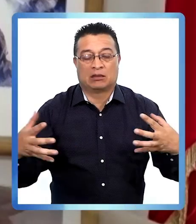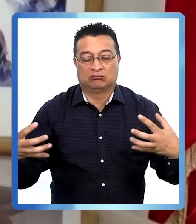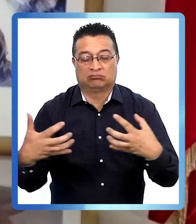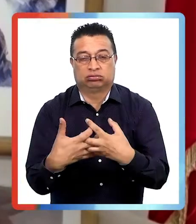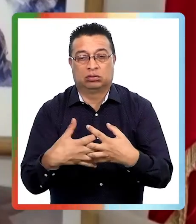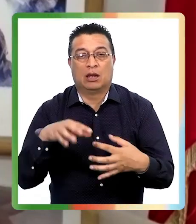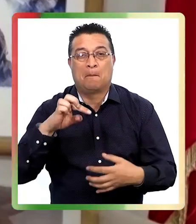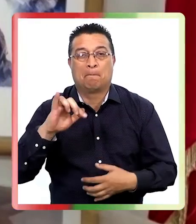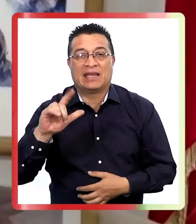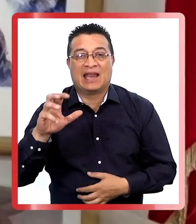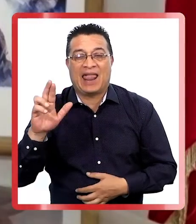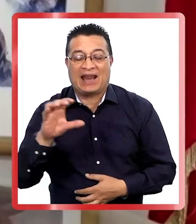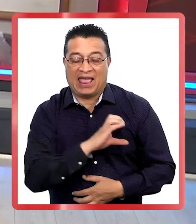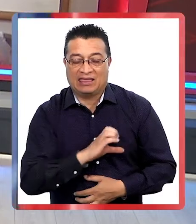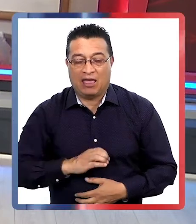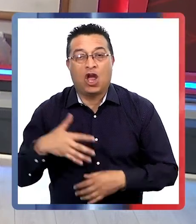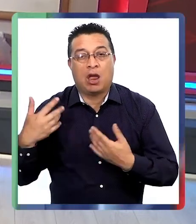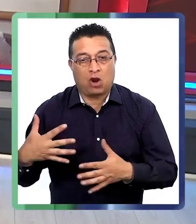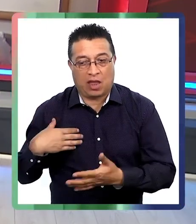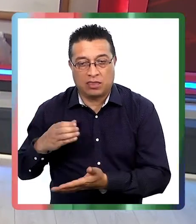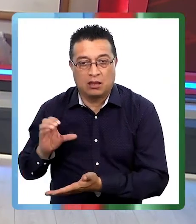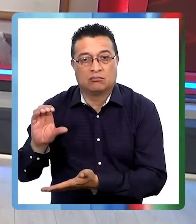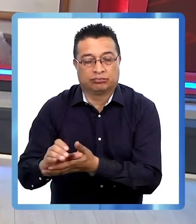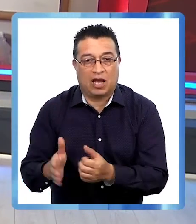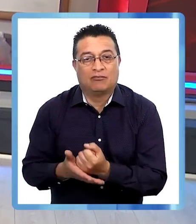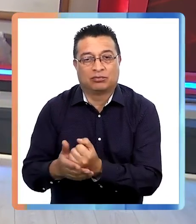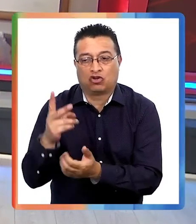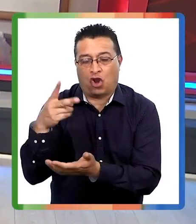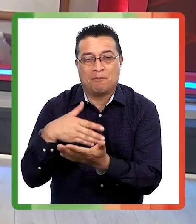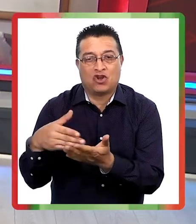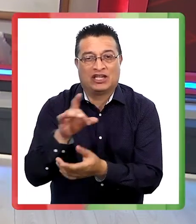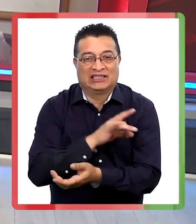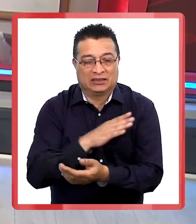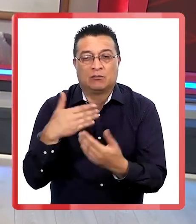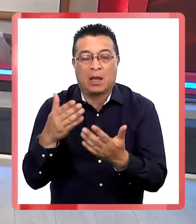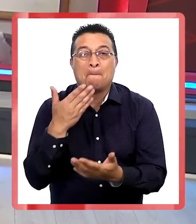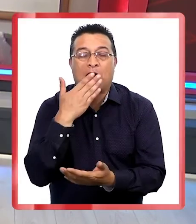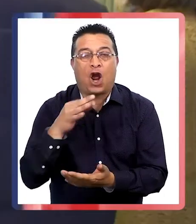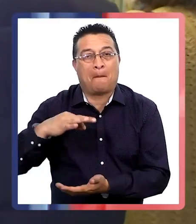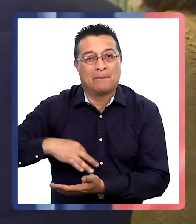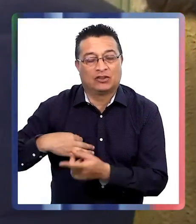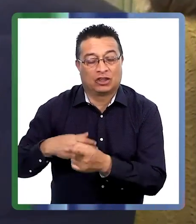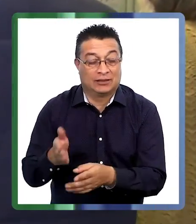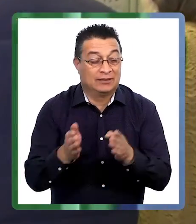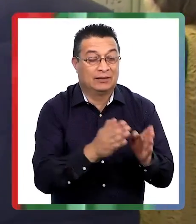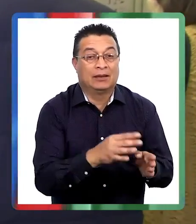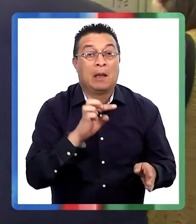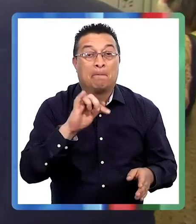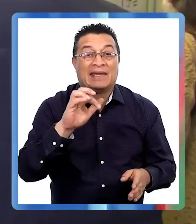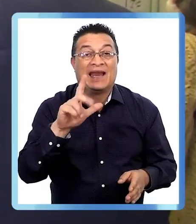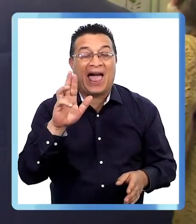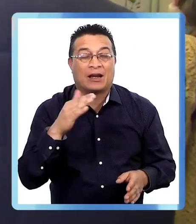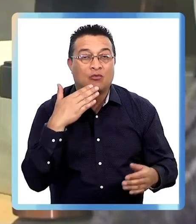mixto, con un pilar estatal sólido, importante, que va a ayudar a más de 2 millones de chilenos a que tengan mejores de pensiones, y con un